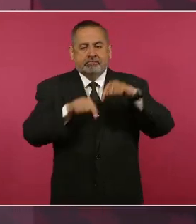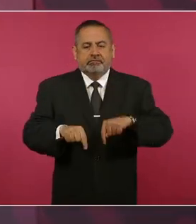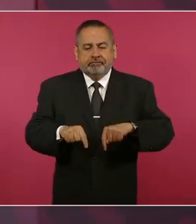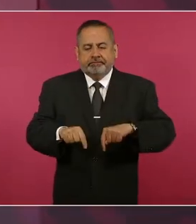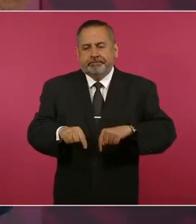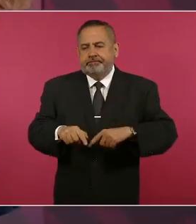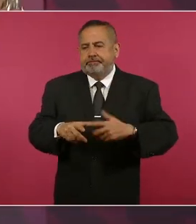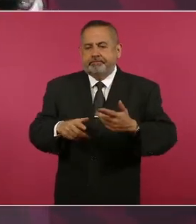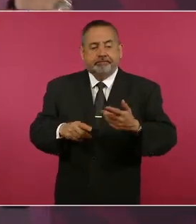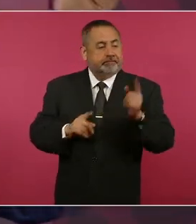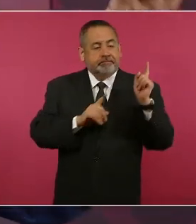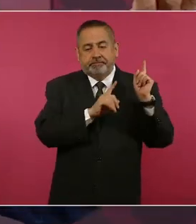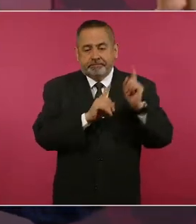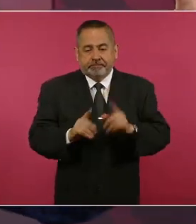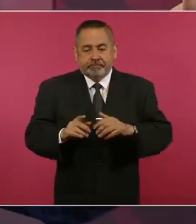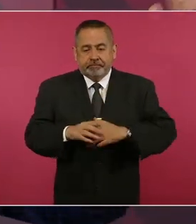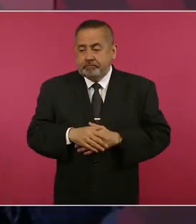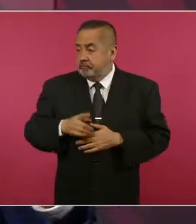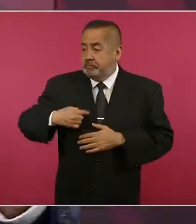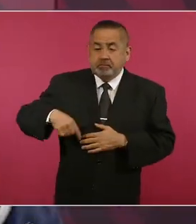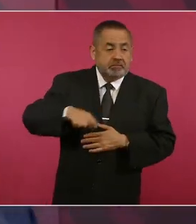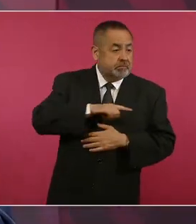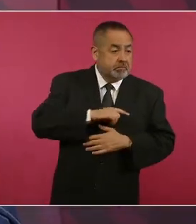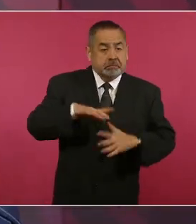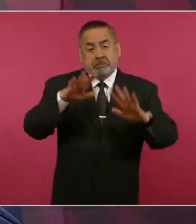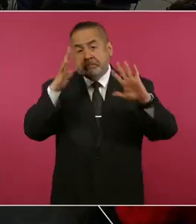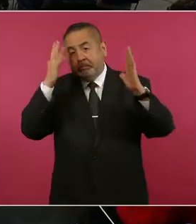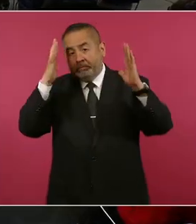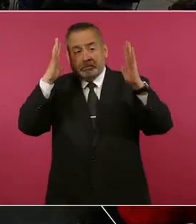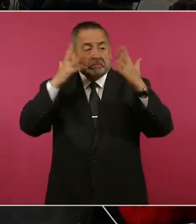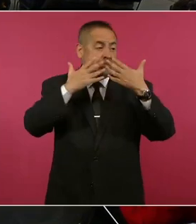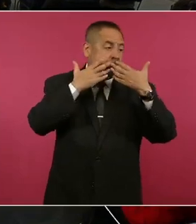es recibido como héroe.